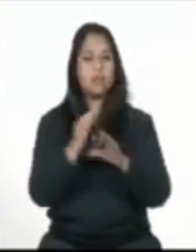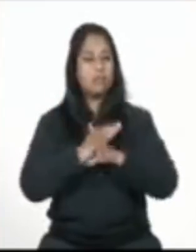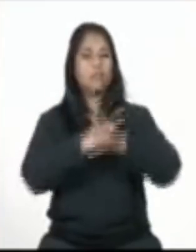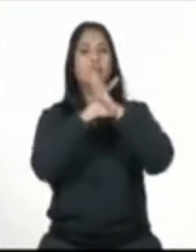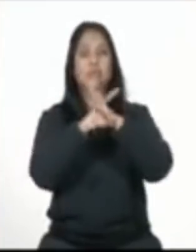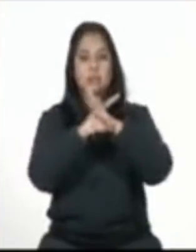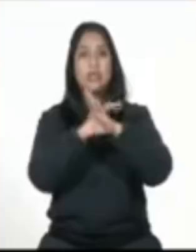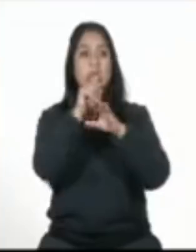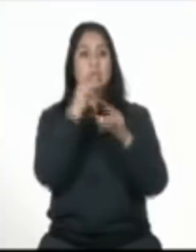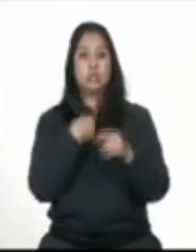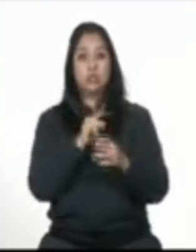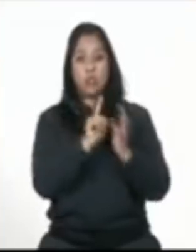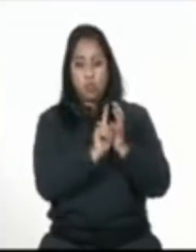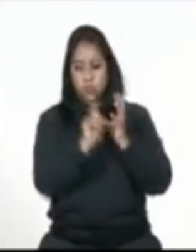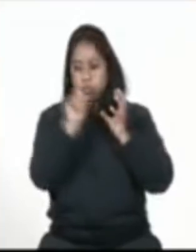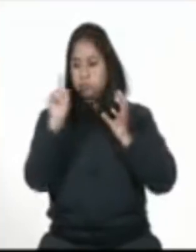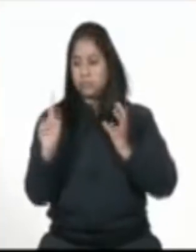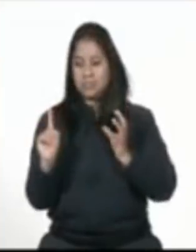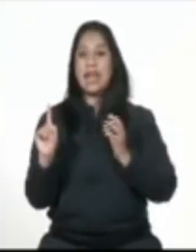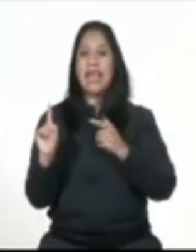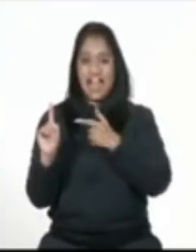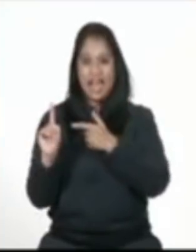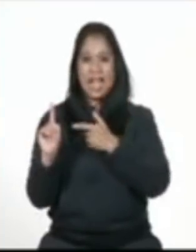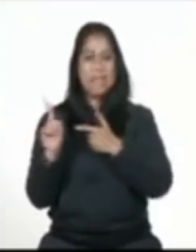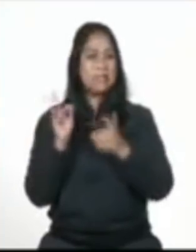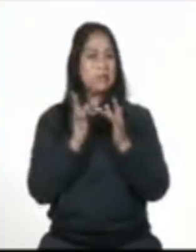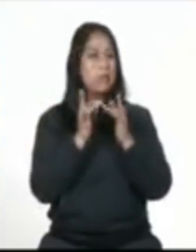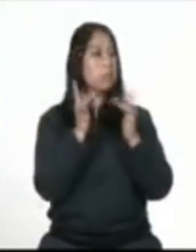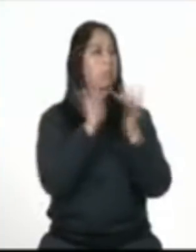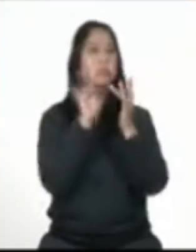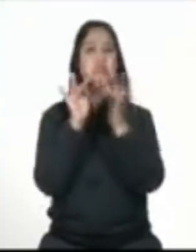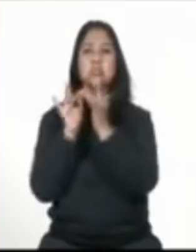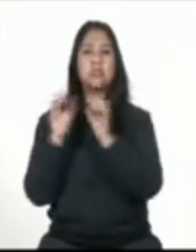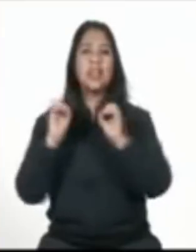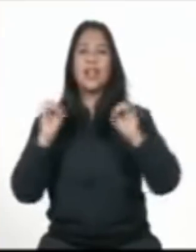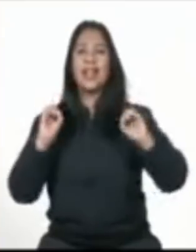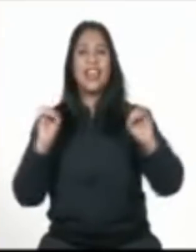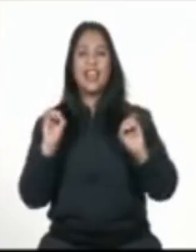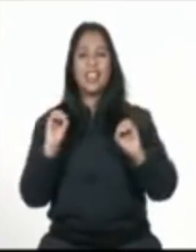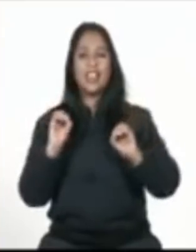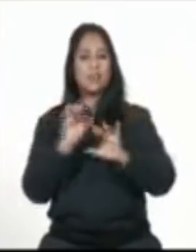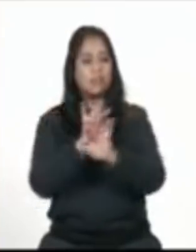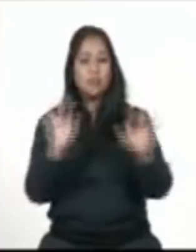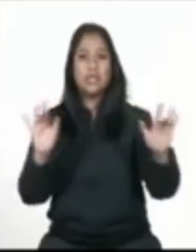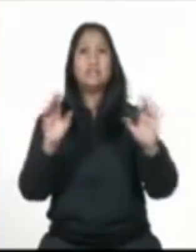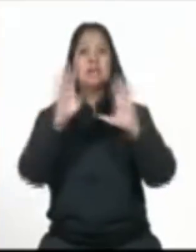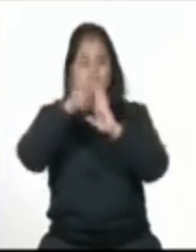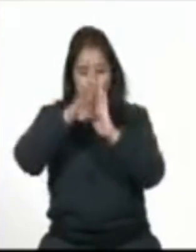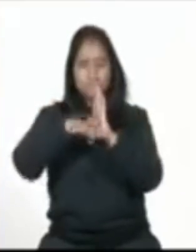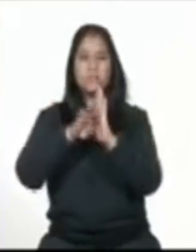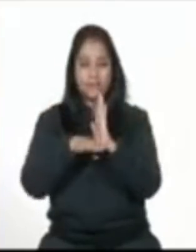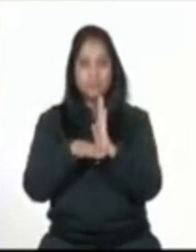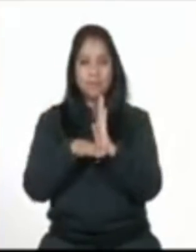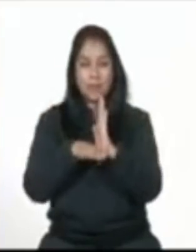nos aislamos, el virus no va a poder encontrar a otras personas a las cuales afectar y podemos reducir